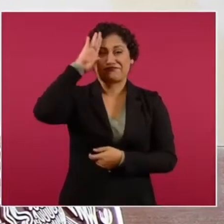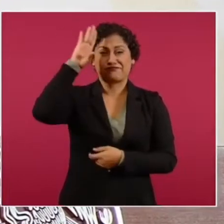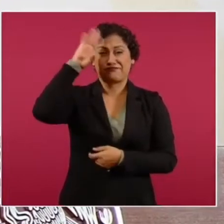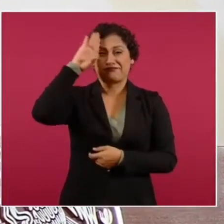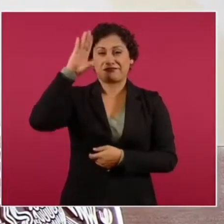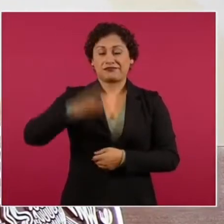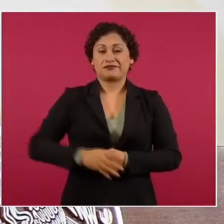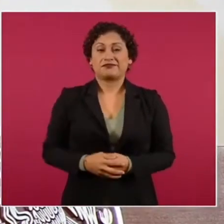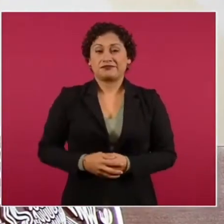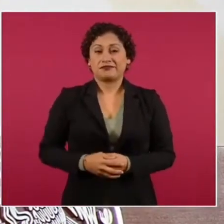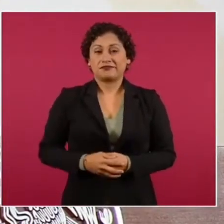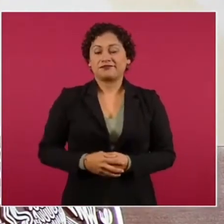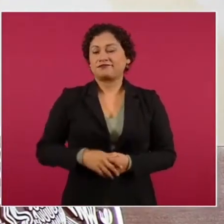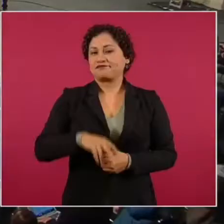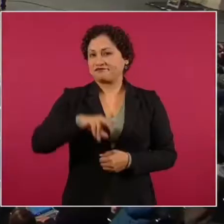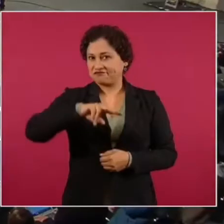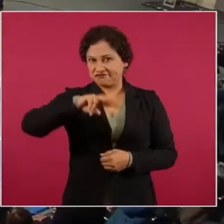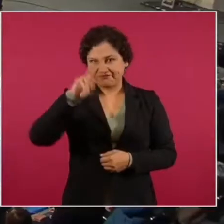lo que hicieron.